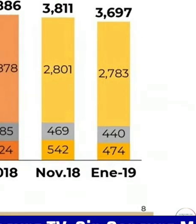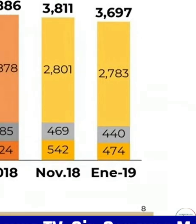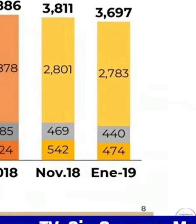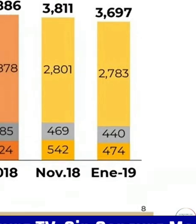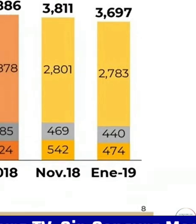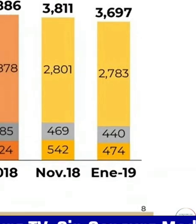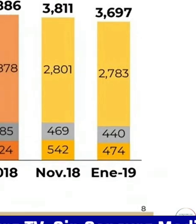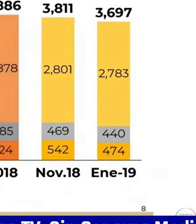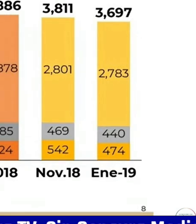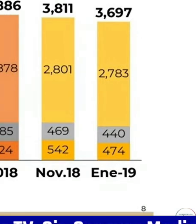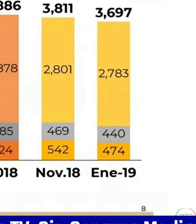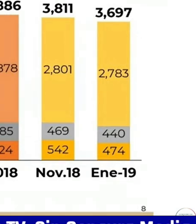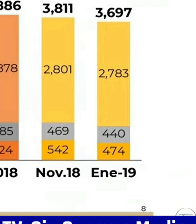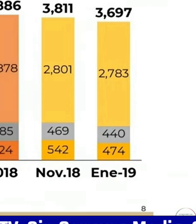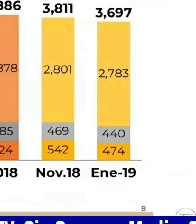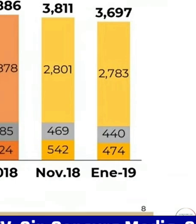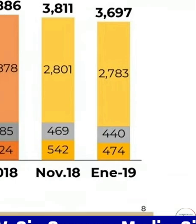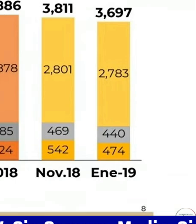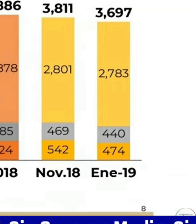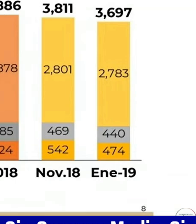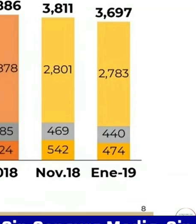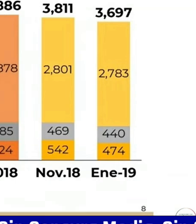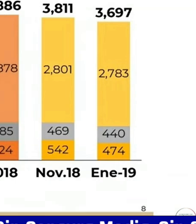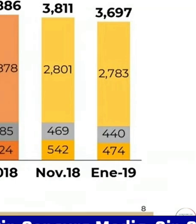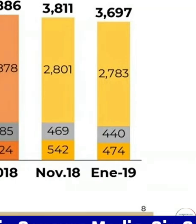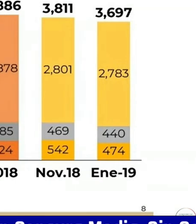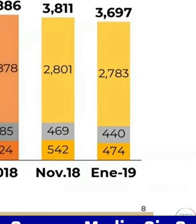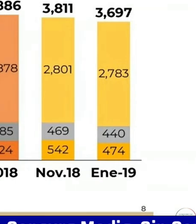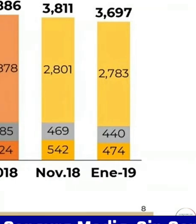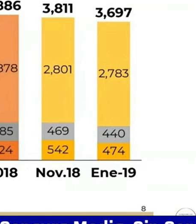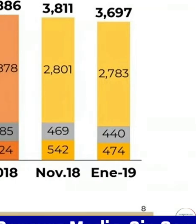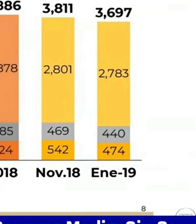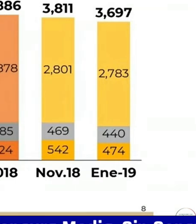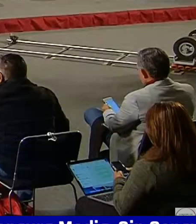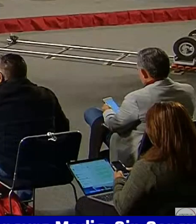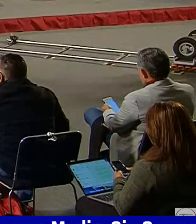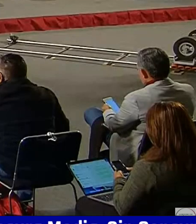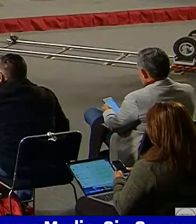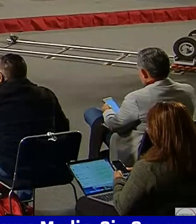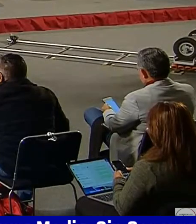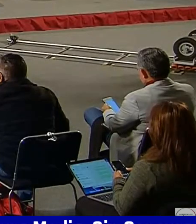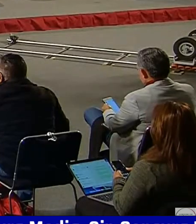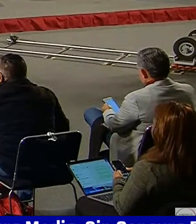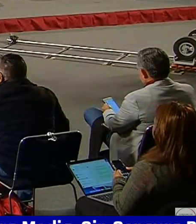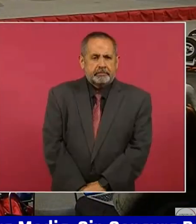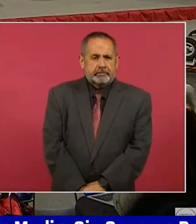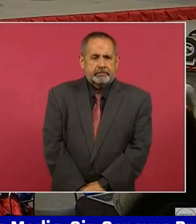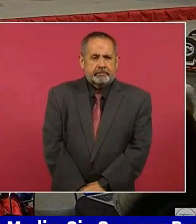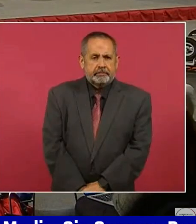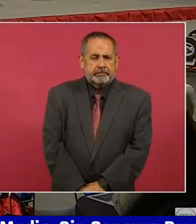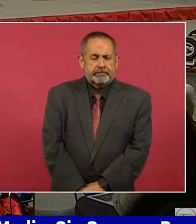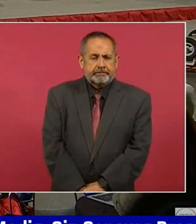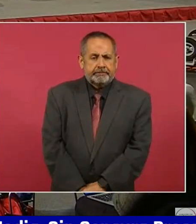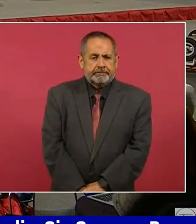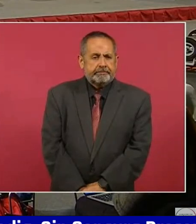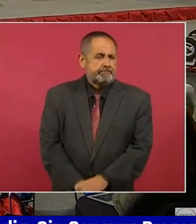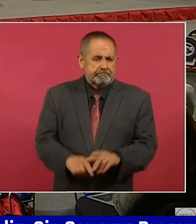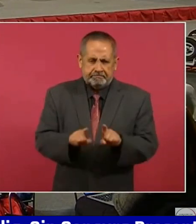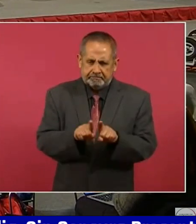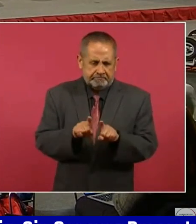327 millones de pies cúbicos de gas. Es básicamente la misma información. La que sigue, por